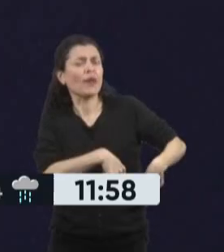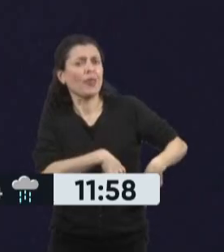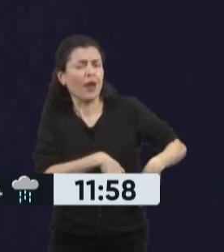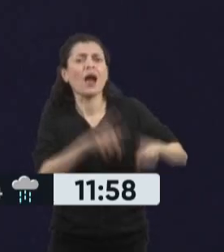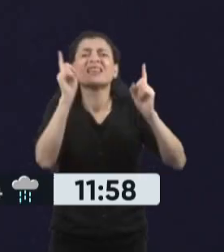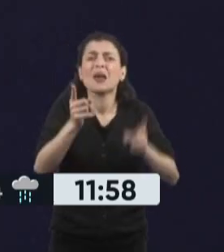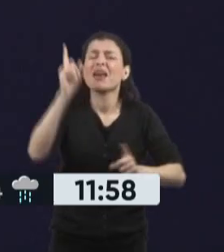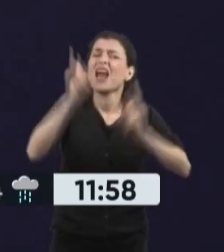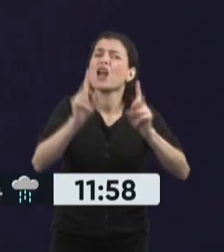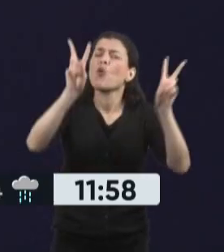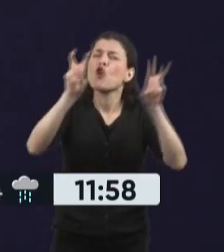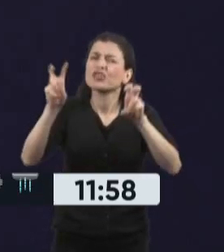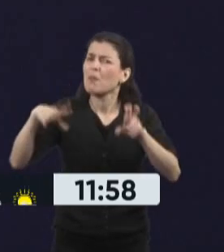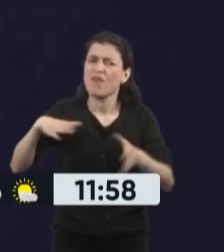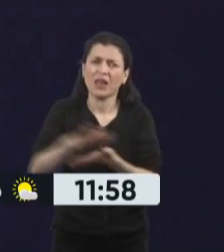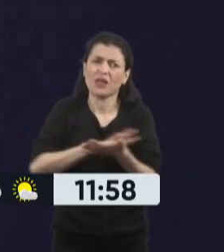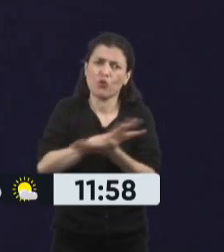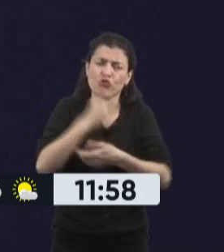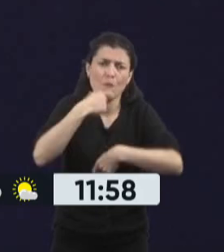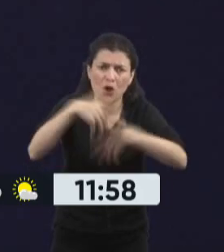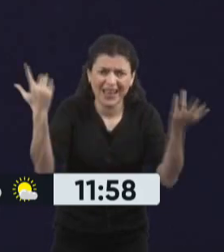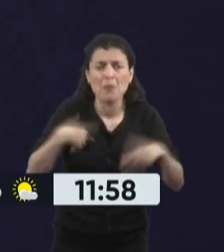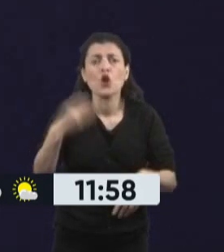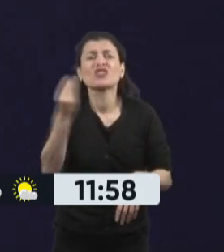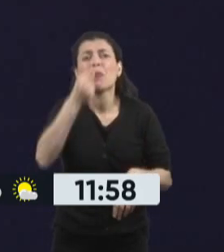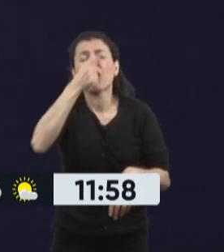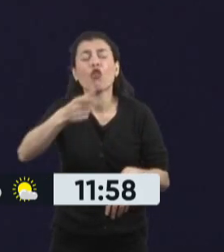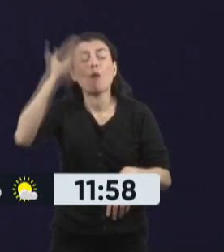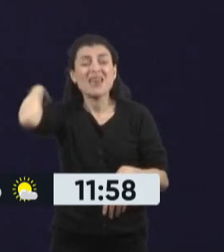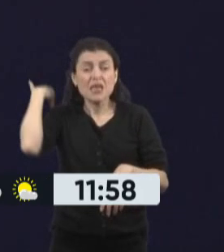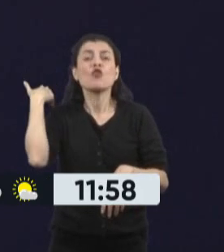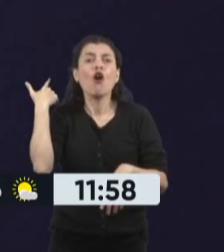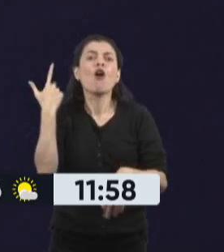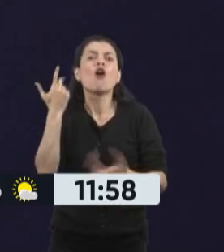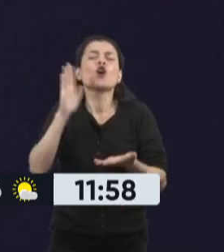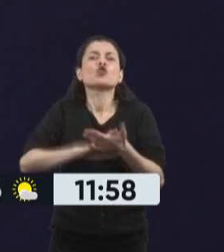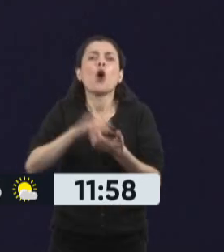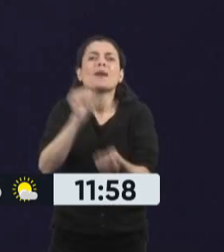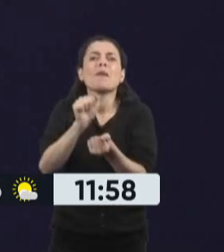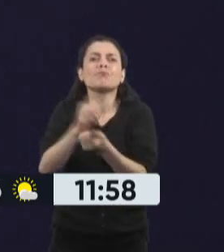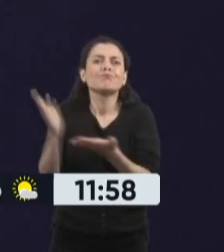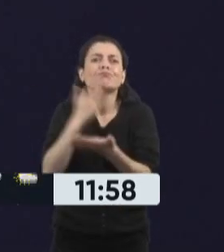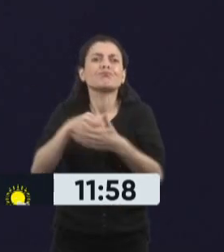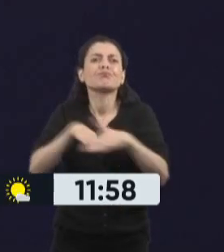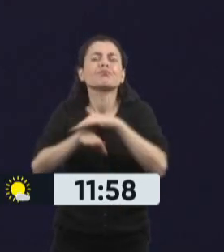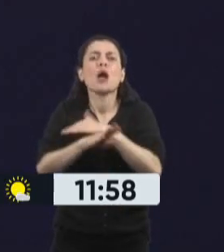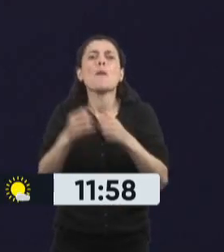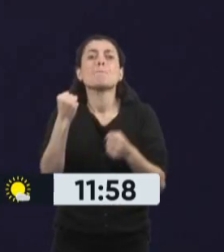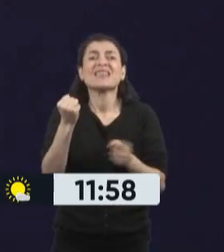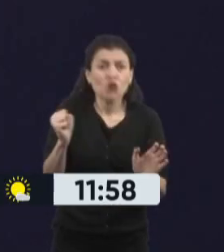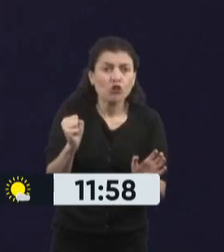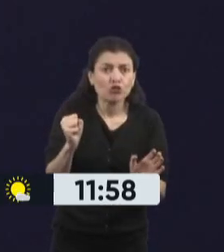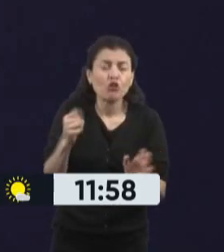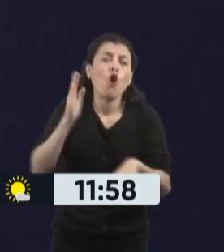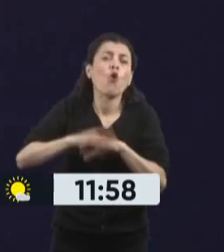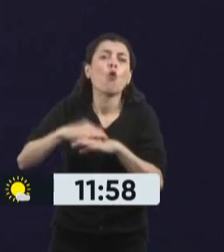hay temas por solucionar. Bueno, de hecho, el fin de semana se cortó la última canilla de emisión de pesos, que era por comercio exterior, y